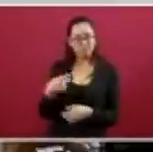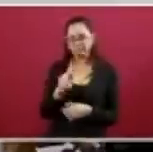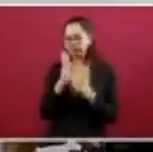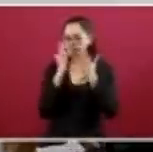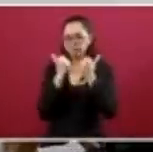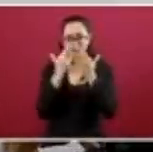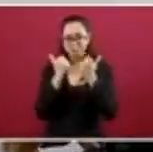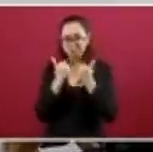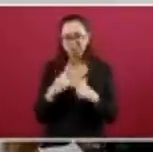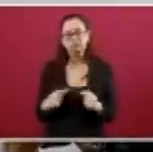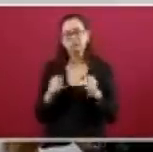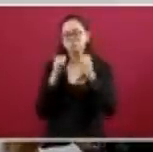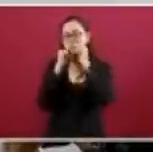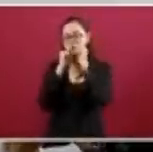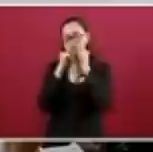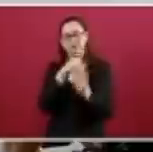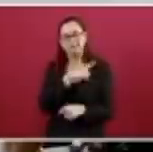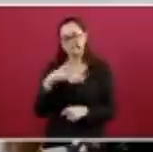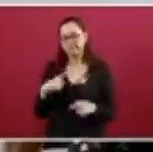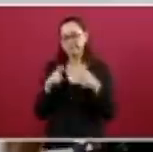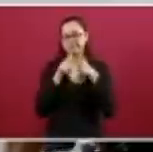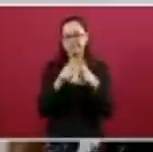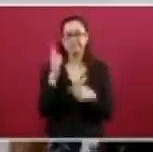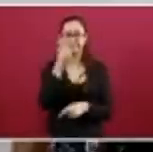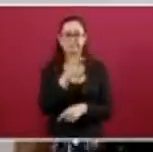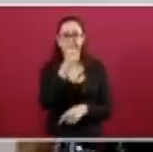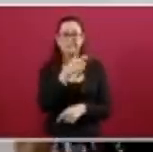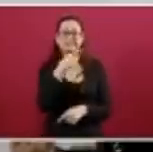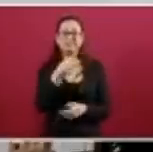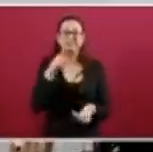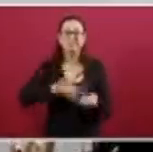Por eso hablamos de contratos leoninos.